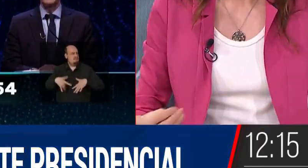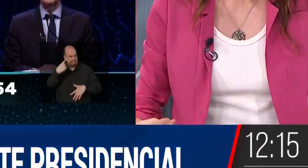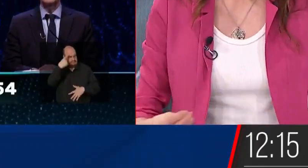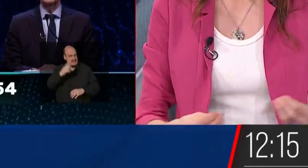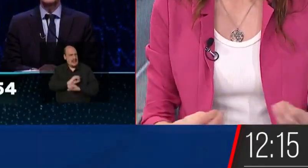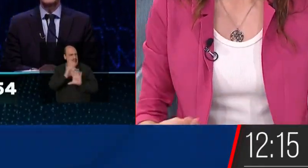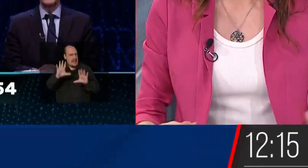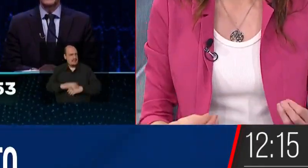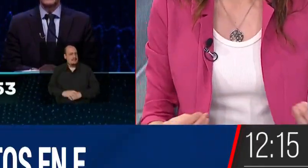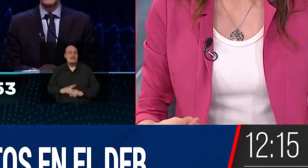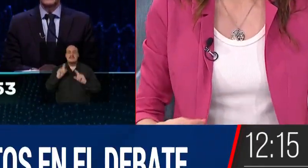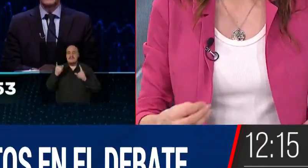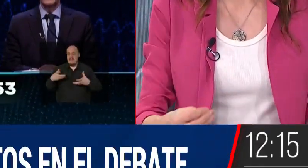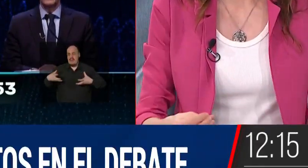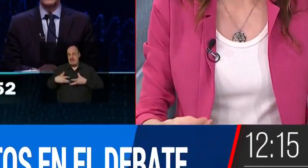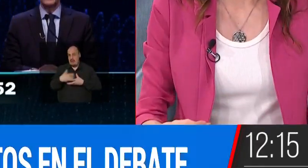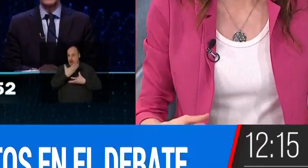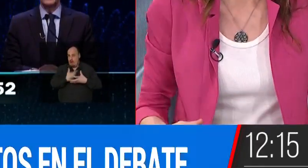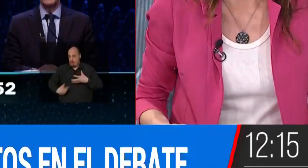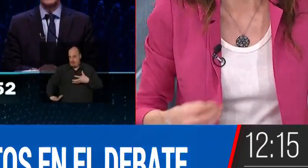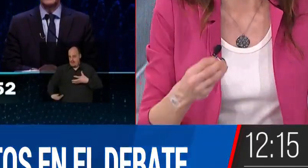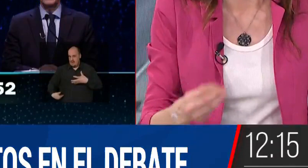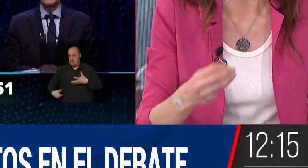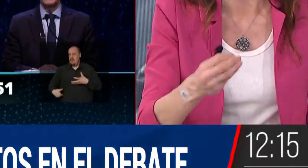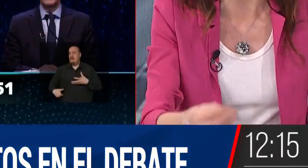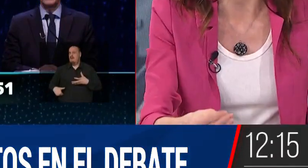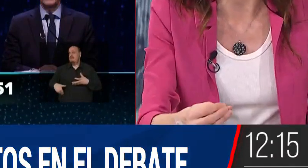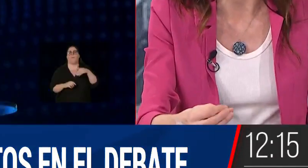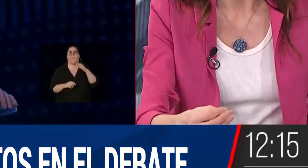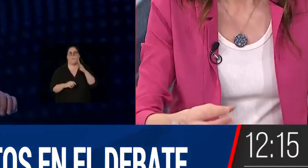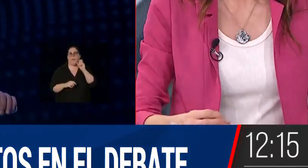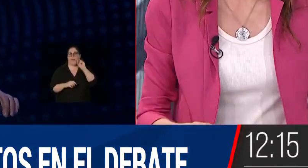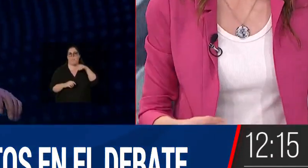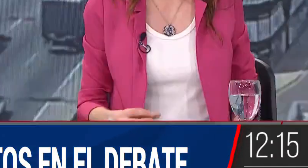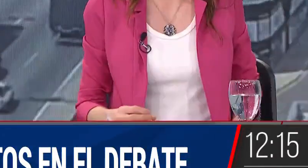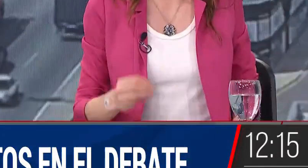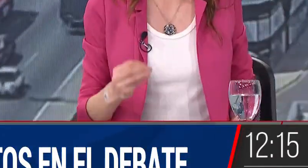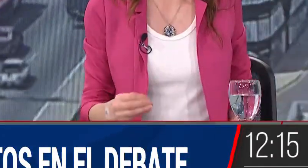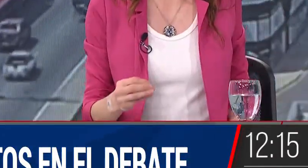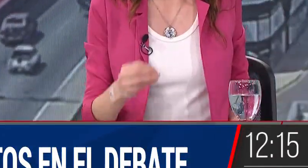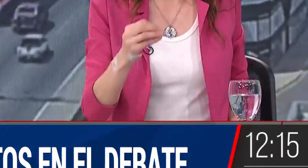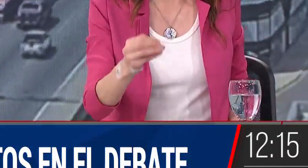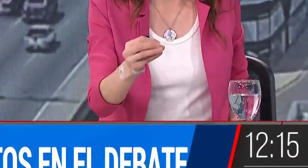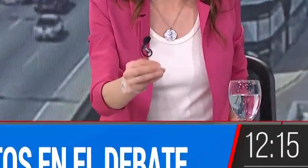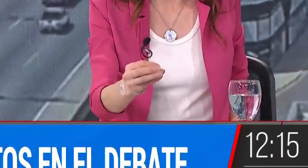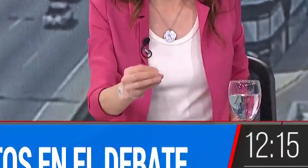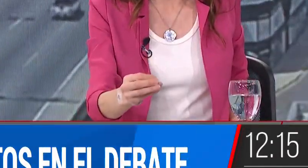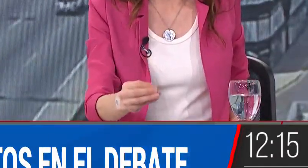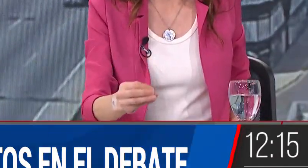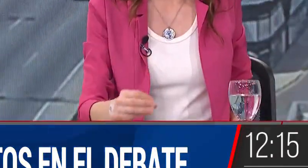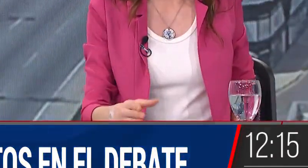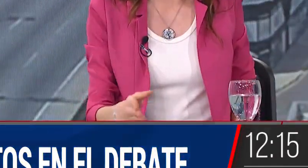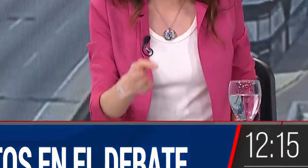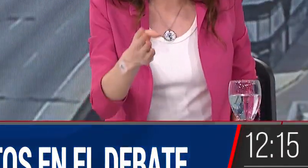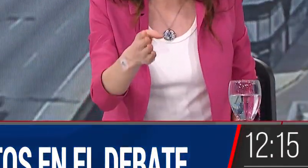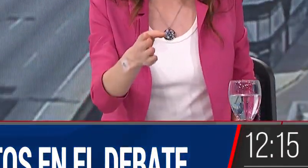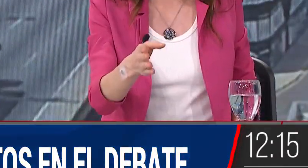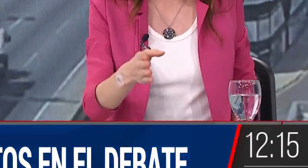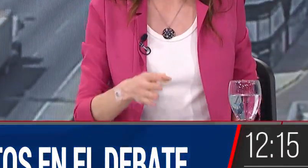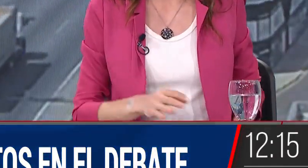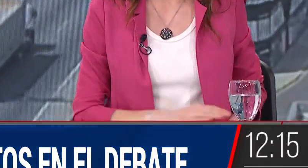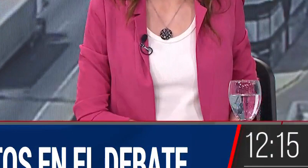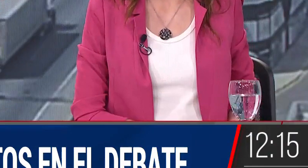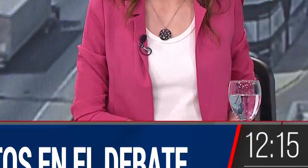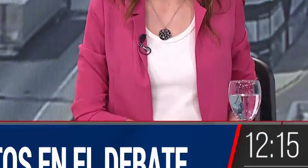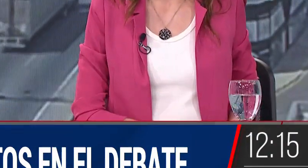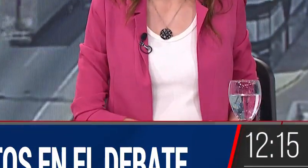ellos buscaran polarizar y la dejaran afuera intentaba meterse intentaba polarizar con mile y con masa y este fue uno de